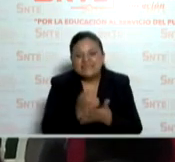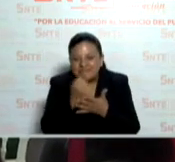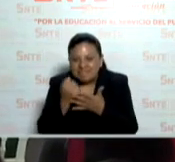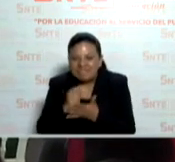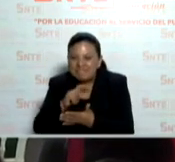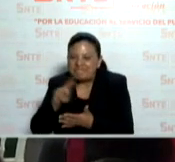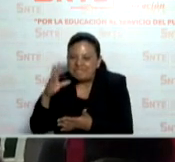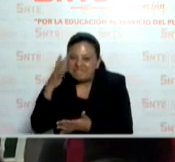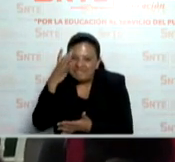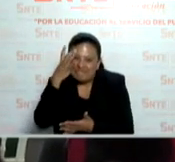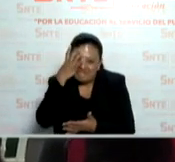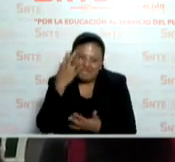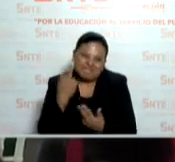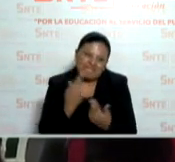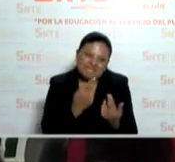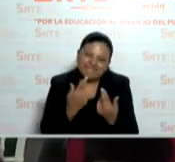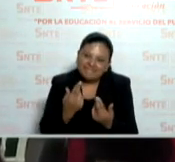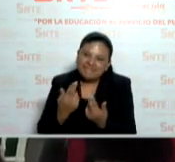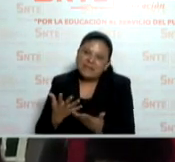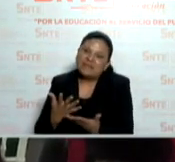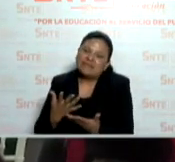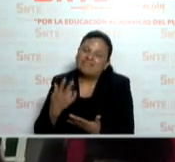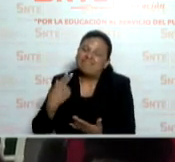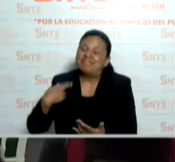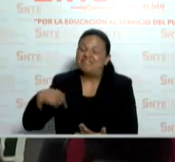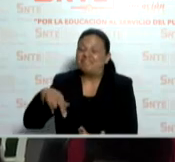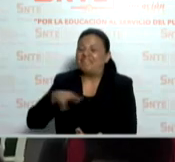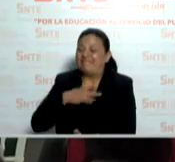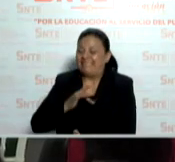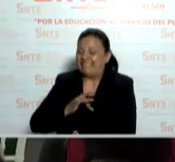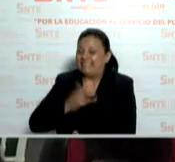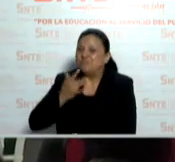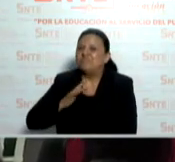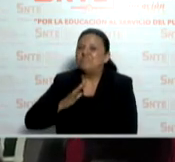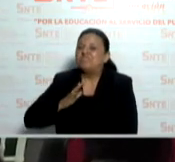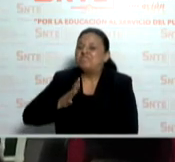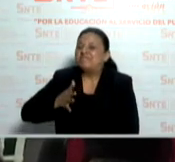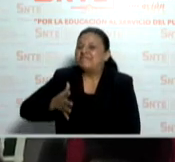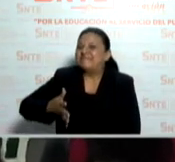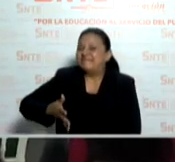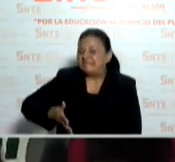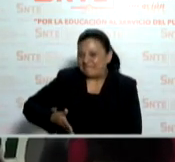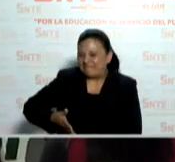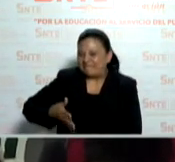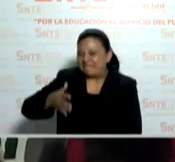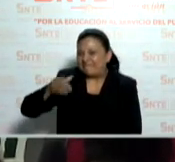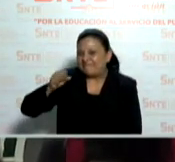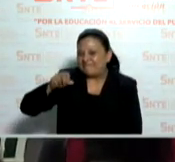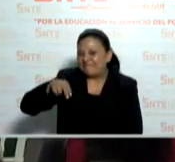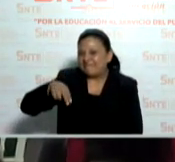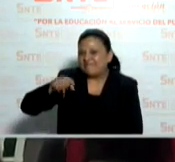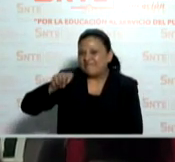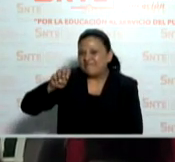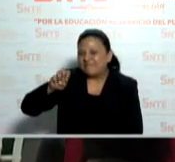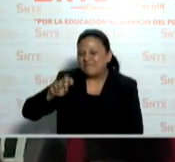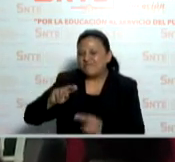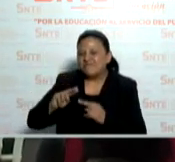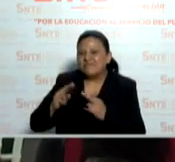y reconocimientos. Son un orgullo para nuestra organización sindical.